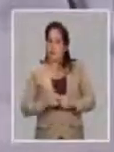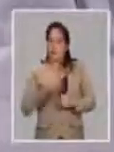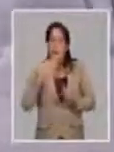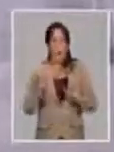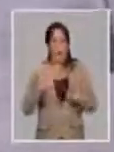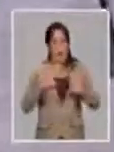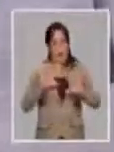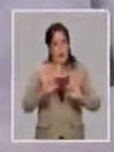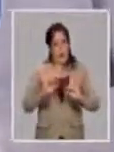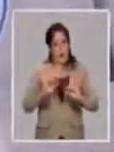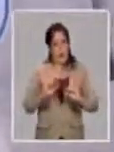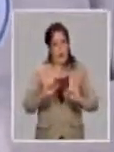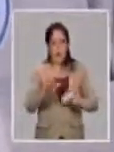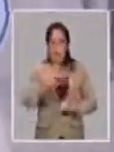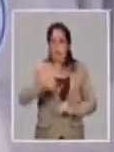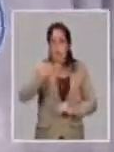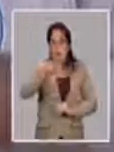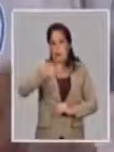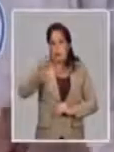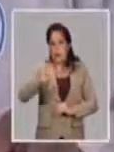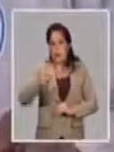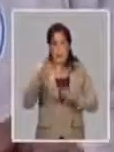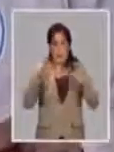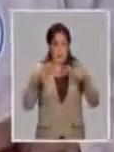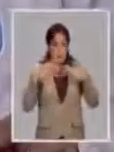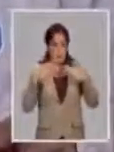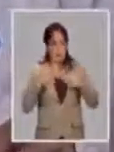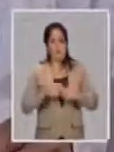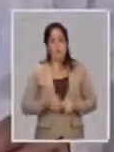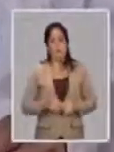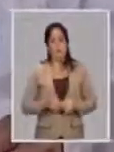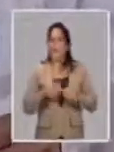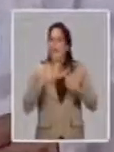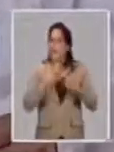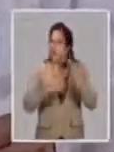Randy, buenas noches para ti y para todos los televidentes.